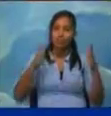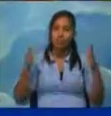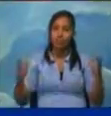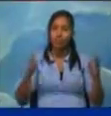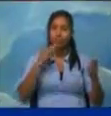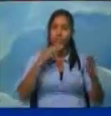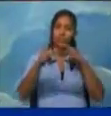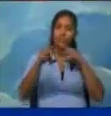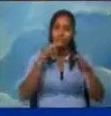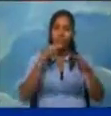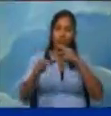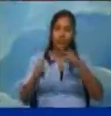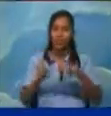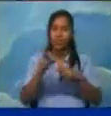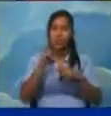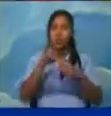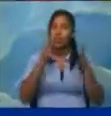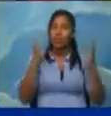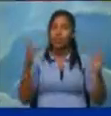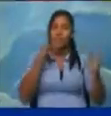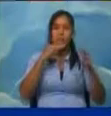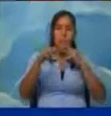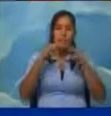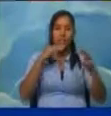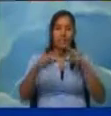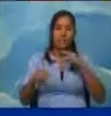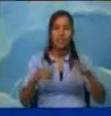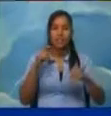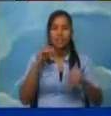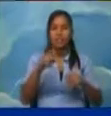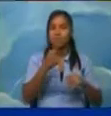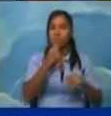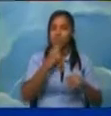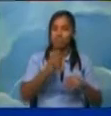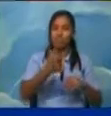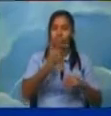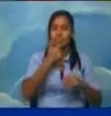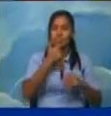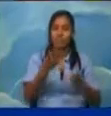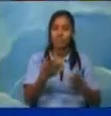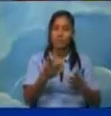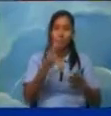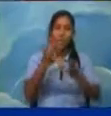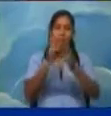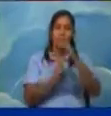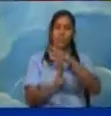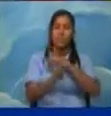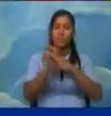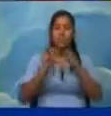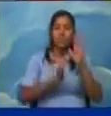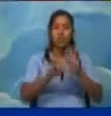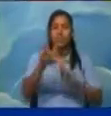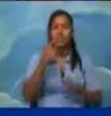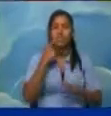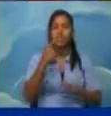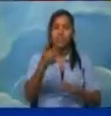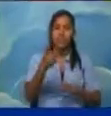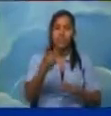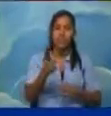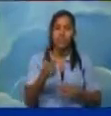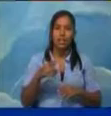tremendos bombazos, pero estos sí que son bien bombazos. El versículo 13 dice,